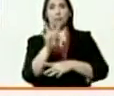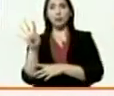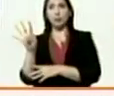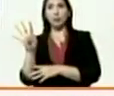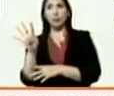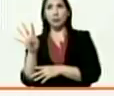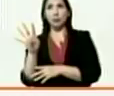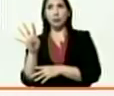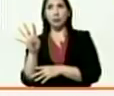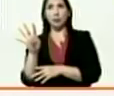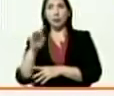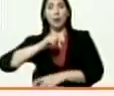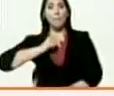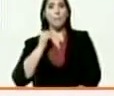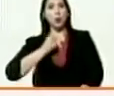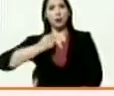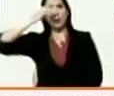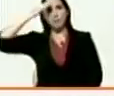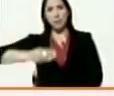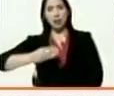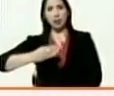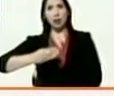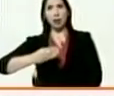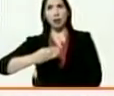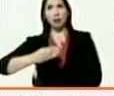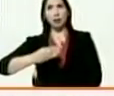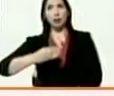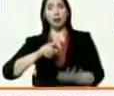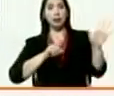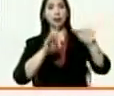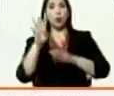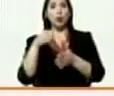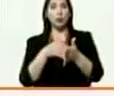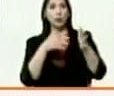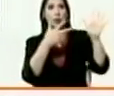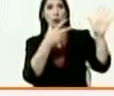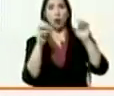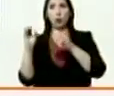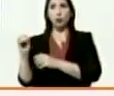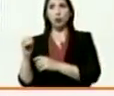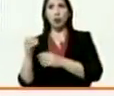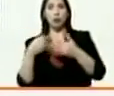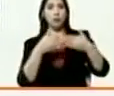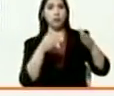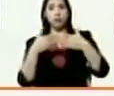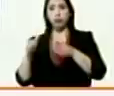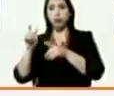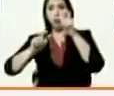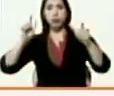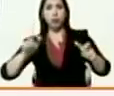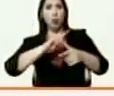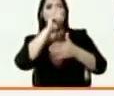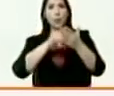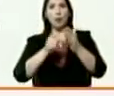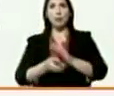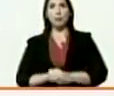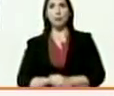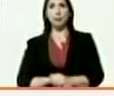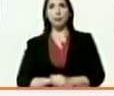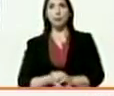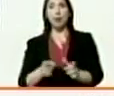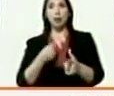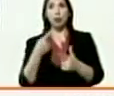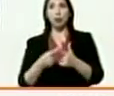35.744 a policías y militares y 74.800 a público en general. Por lo